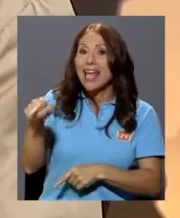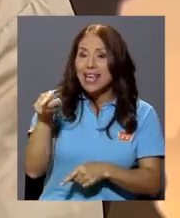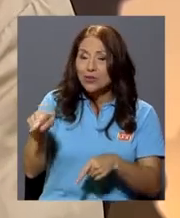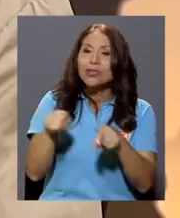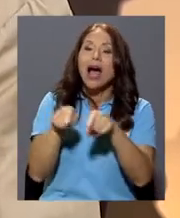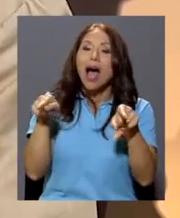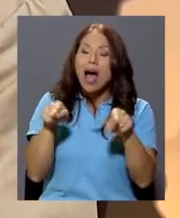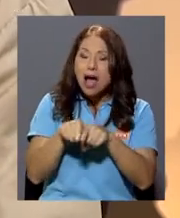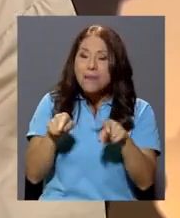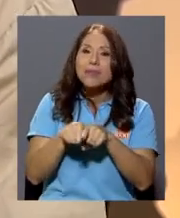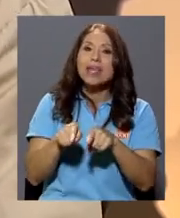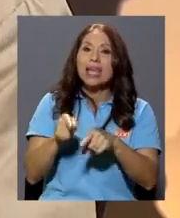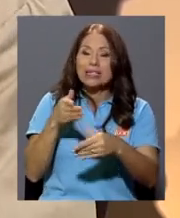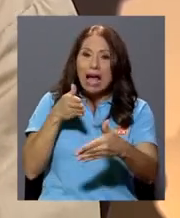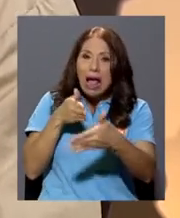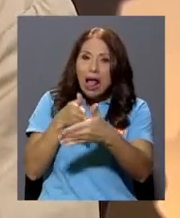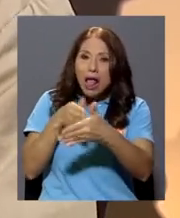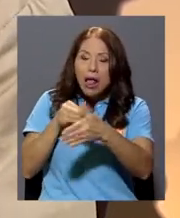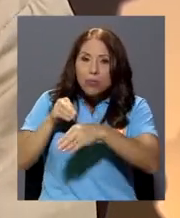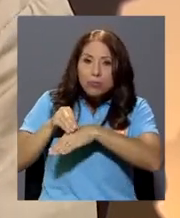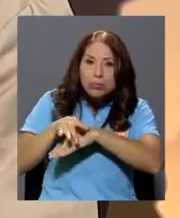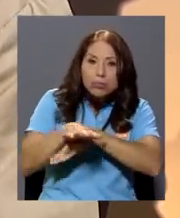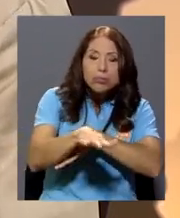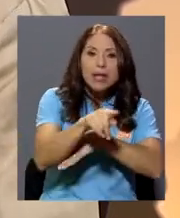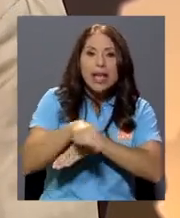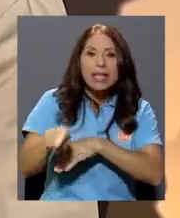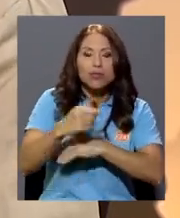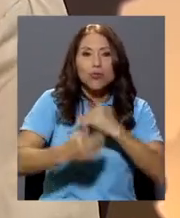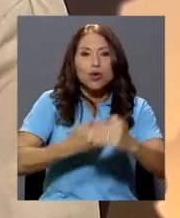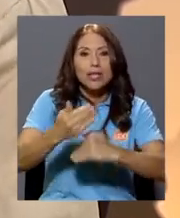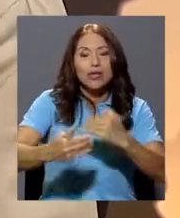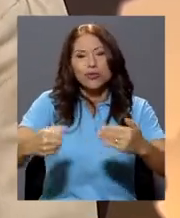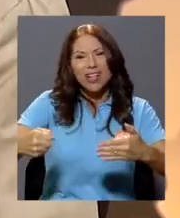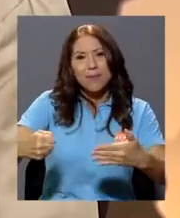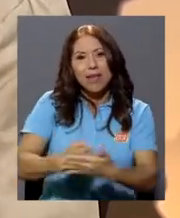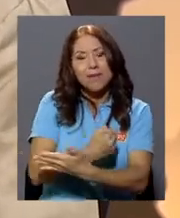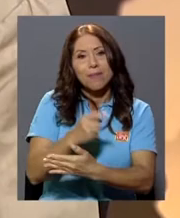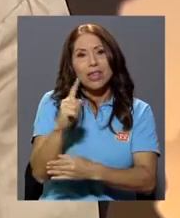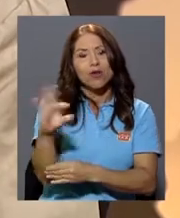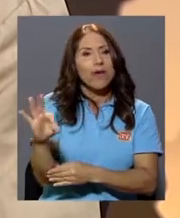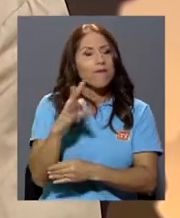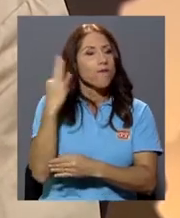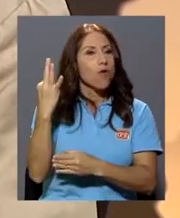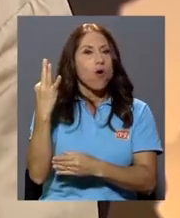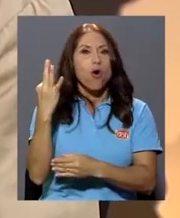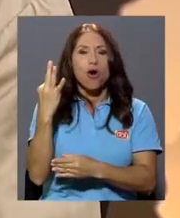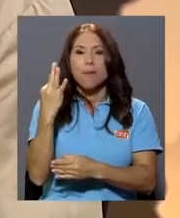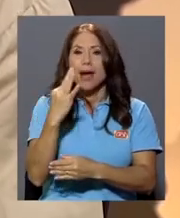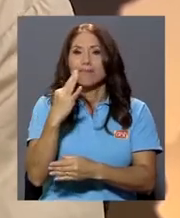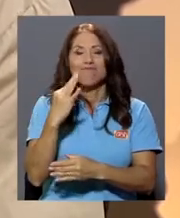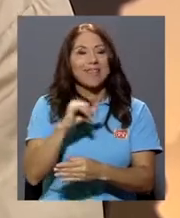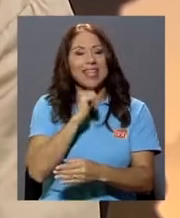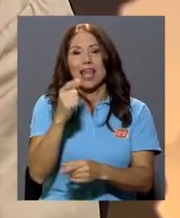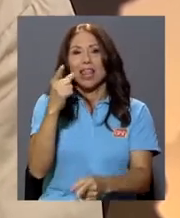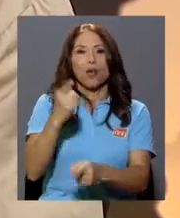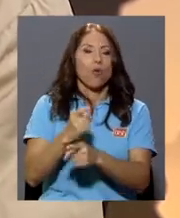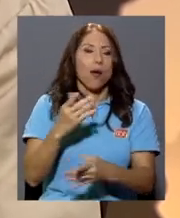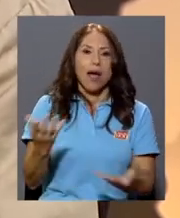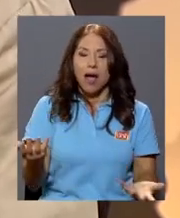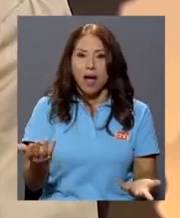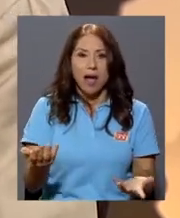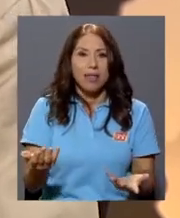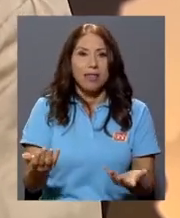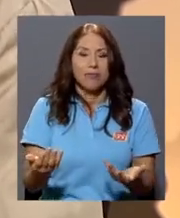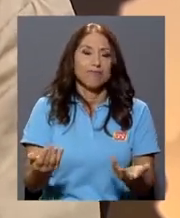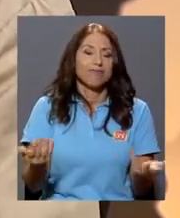creador o que está de alguna forma interviniendo en ese tipo de procesos, lamentablemente de una forma totalmente inadecuada o